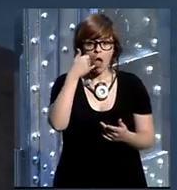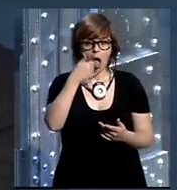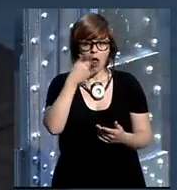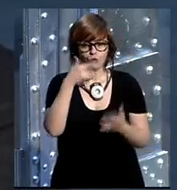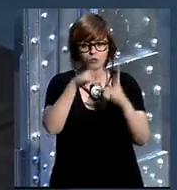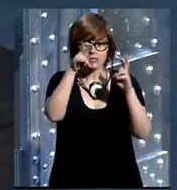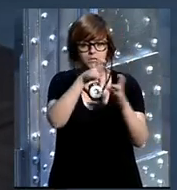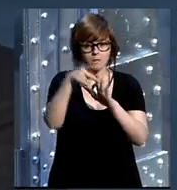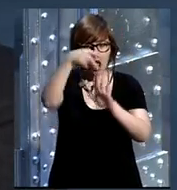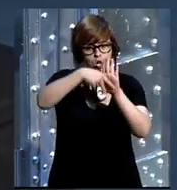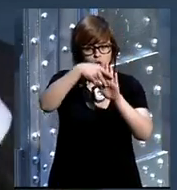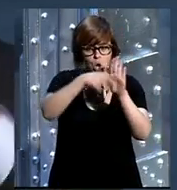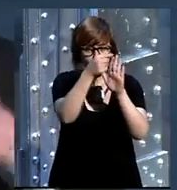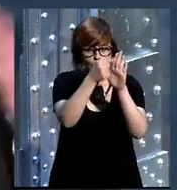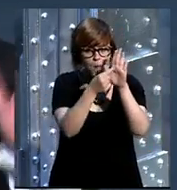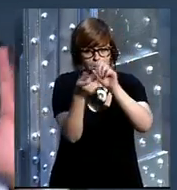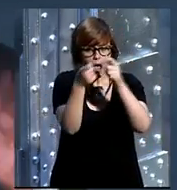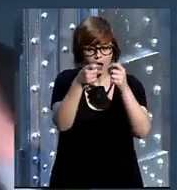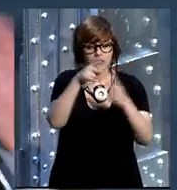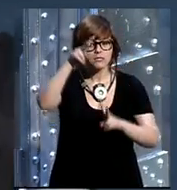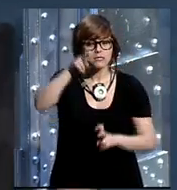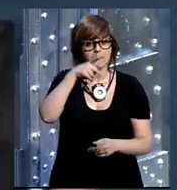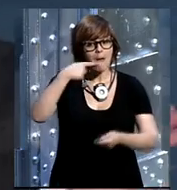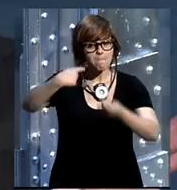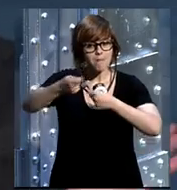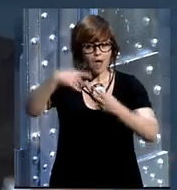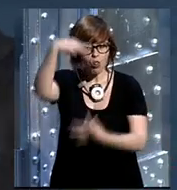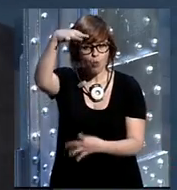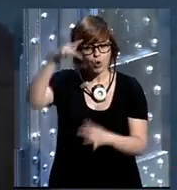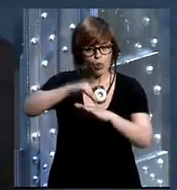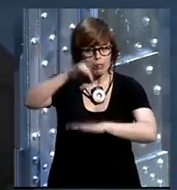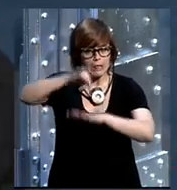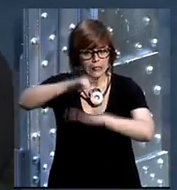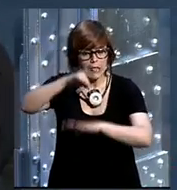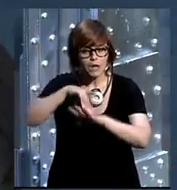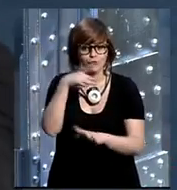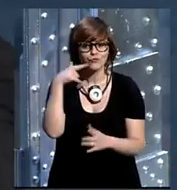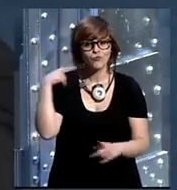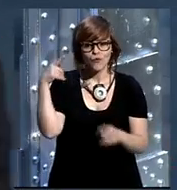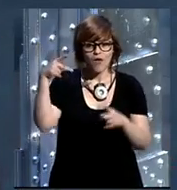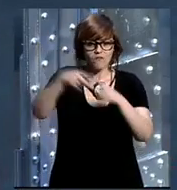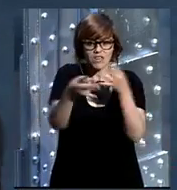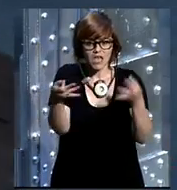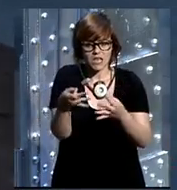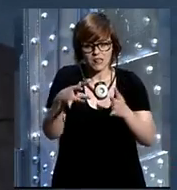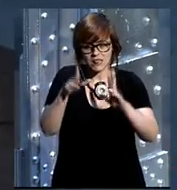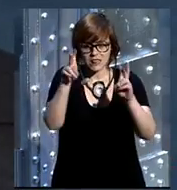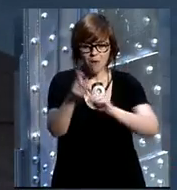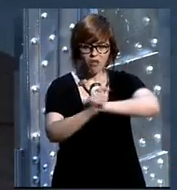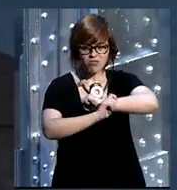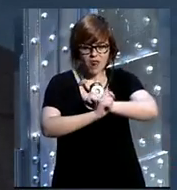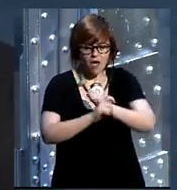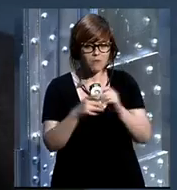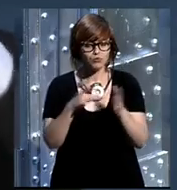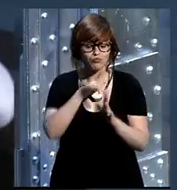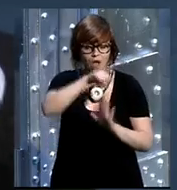esos principios, que permite ese mercado único digital y que evita este tipo de trampas que sí, que son muy tentadoras cuando uno es legislador. Y